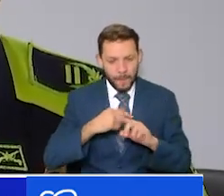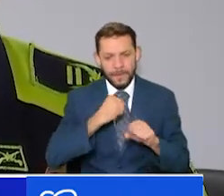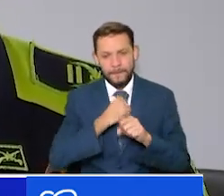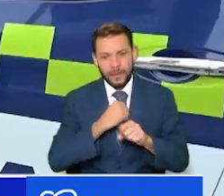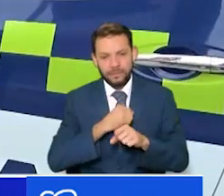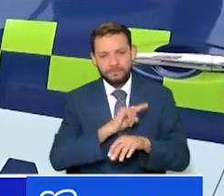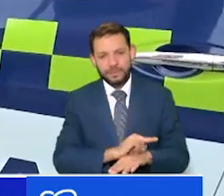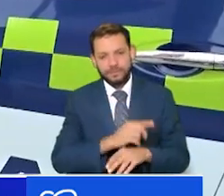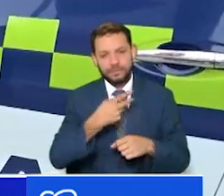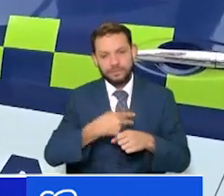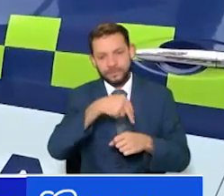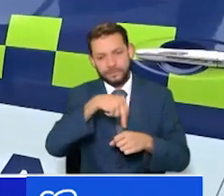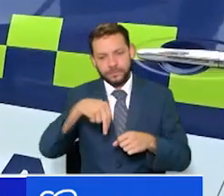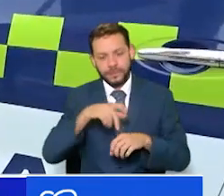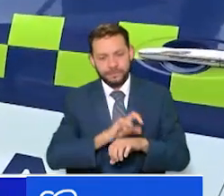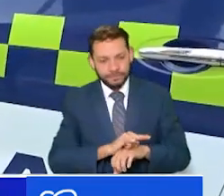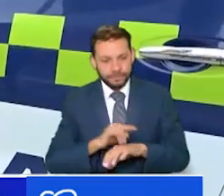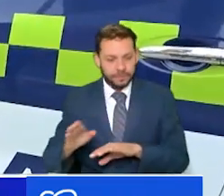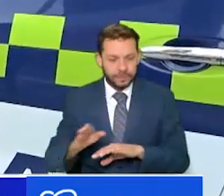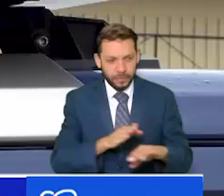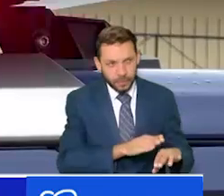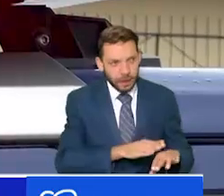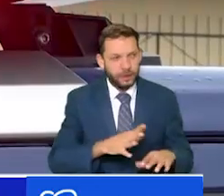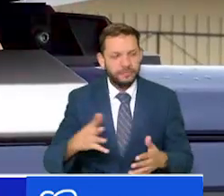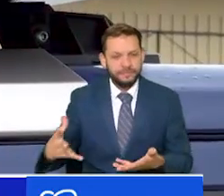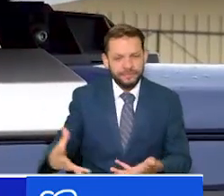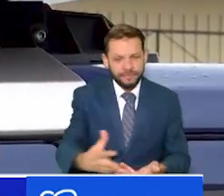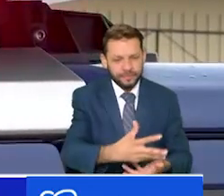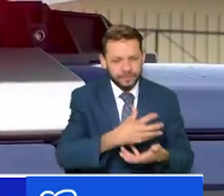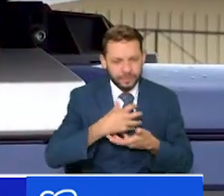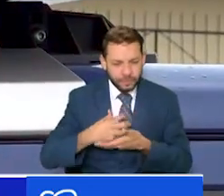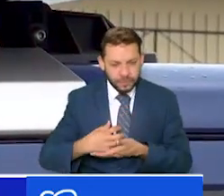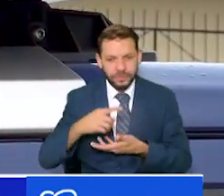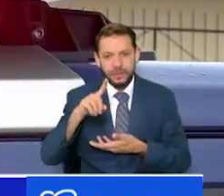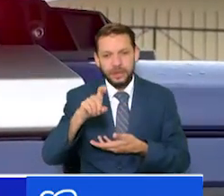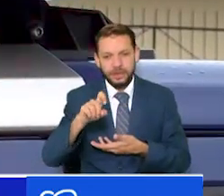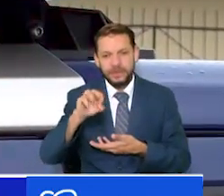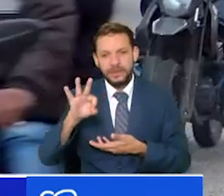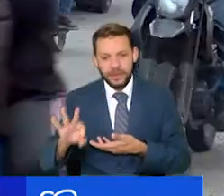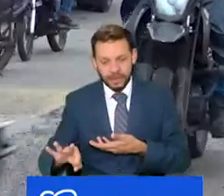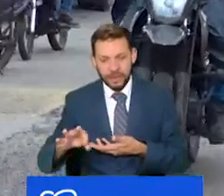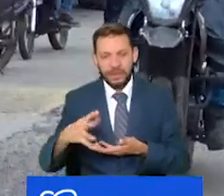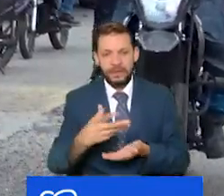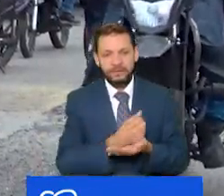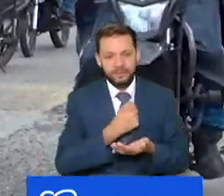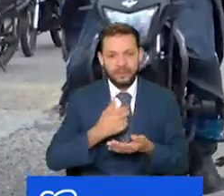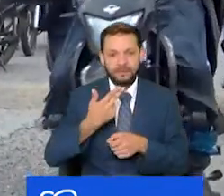seguridad ciudadana. Cabe resaltar que se han incautado en este año 63